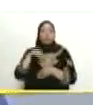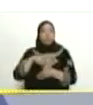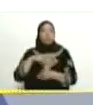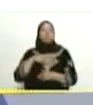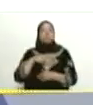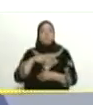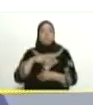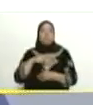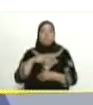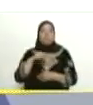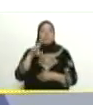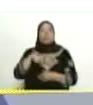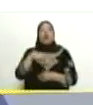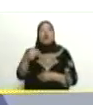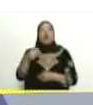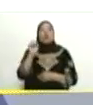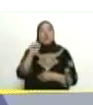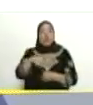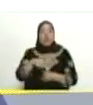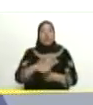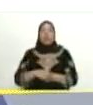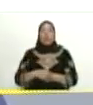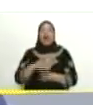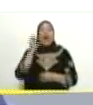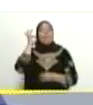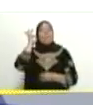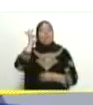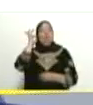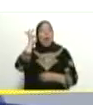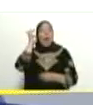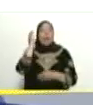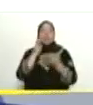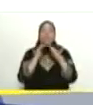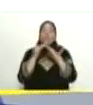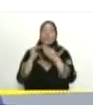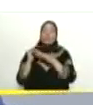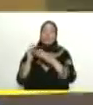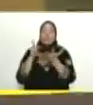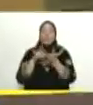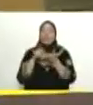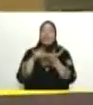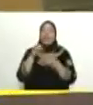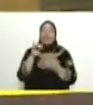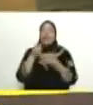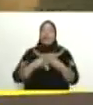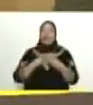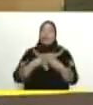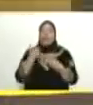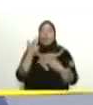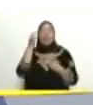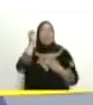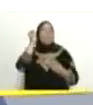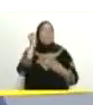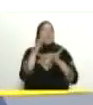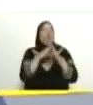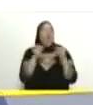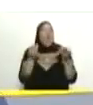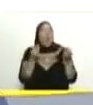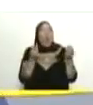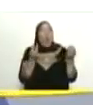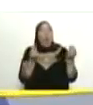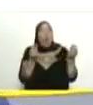A Belkis Carrillo, jefa de la comunidad Barraca sobre la Marcha, del sector La Barraca. Pura mujeres,